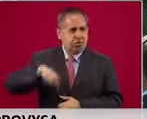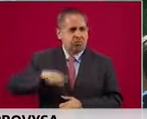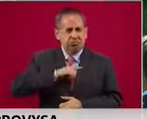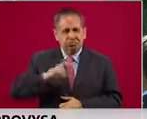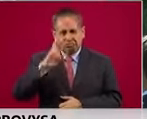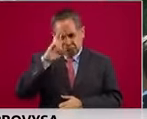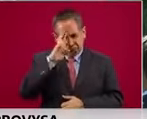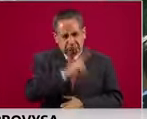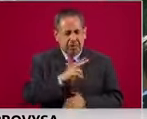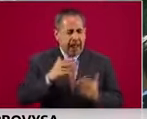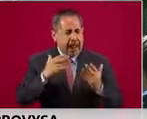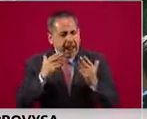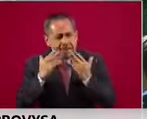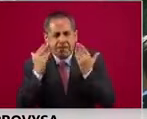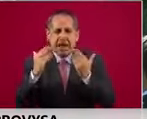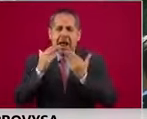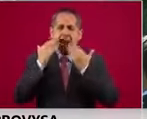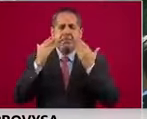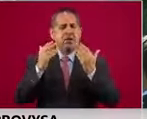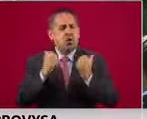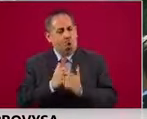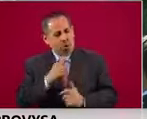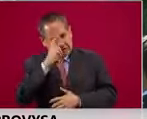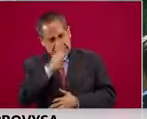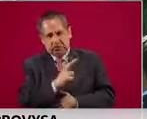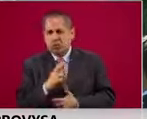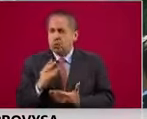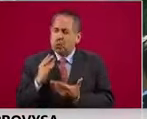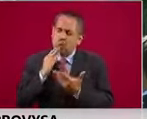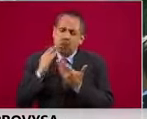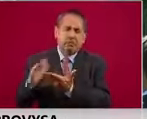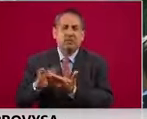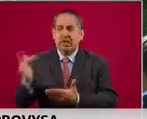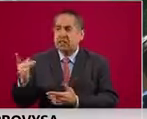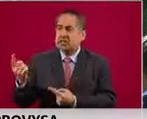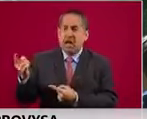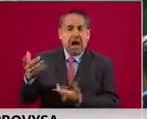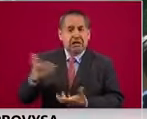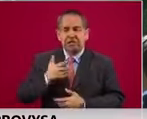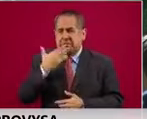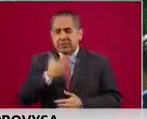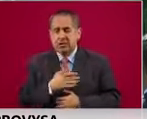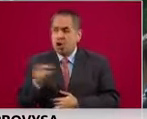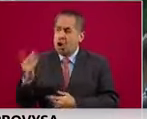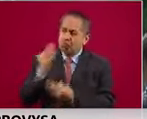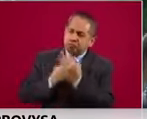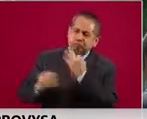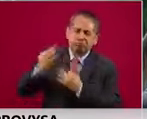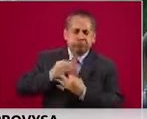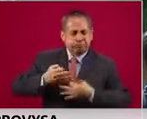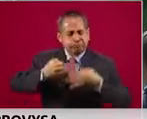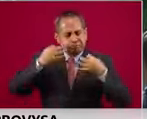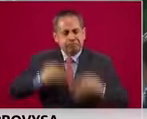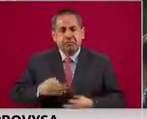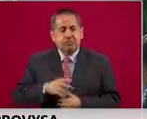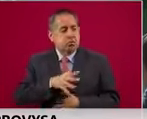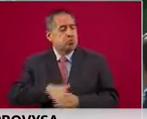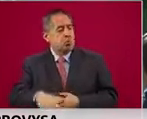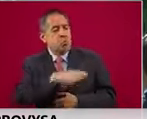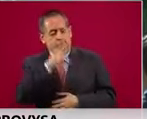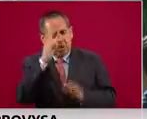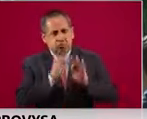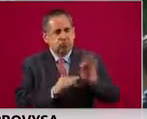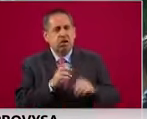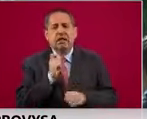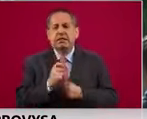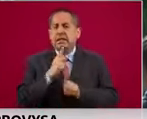con gentileza y respeto nos ha tratado como lo que somos,